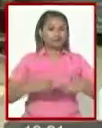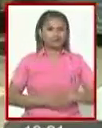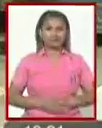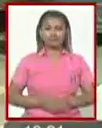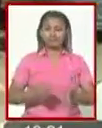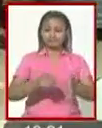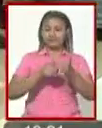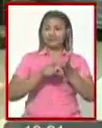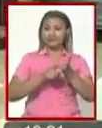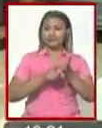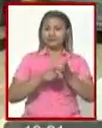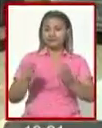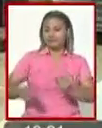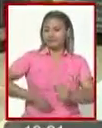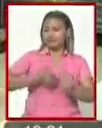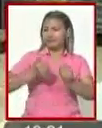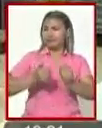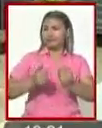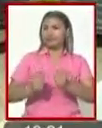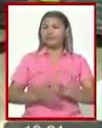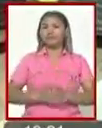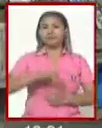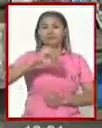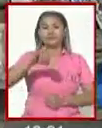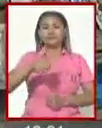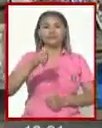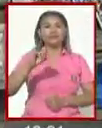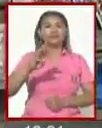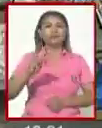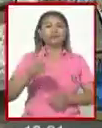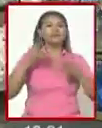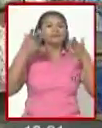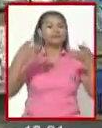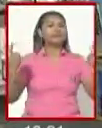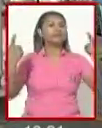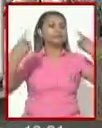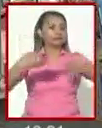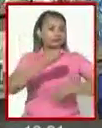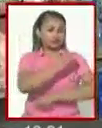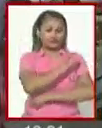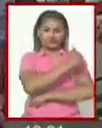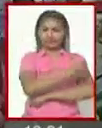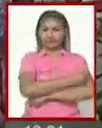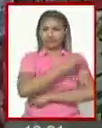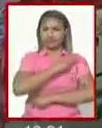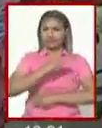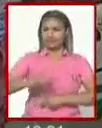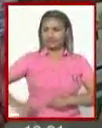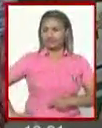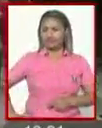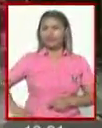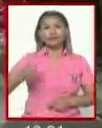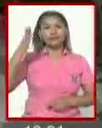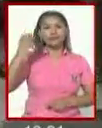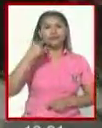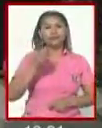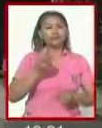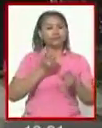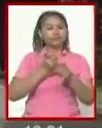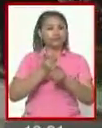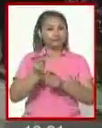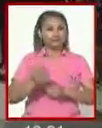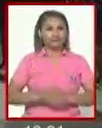Ramada. Exigen a los seguidores del dirigente Jaime Flores dejar de enfrentar a las autoridades municipales, ya que ellos se